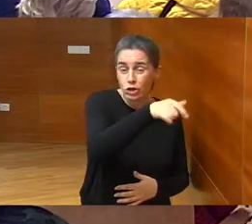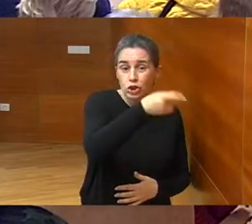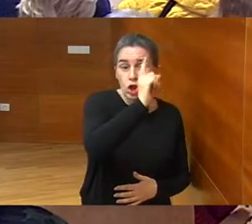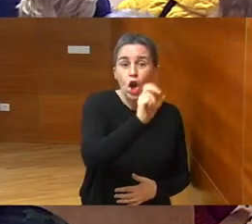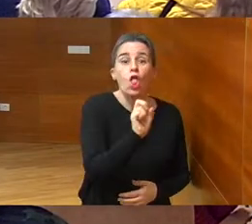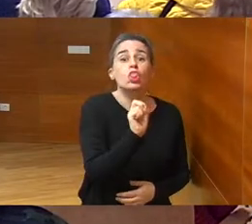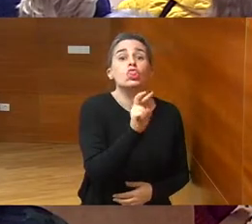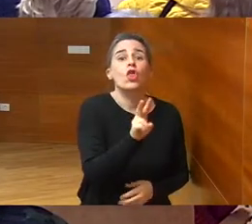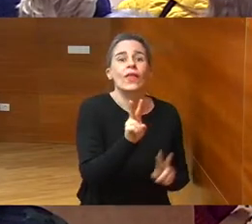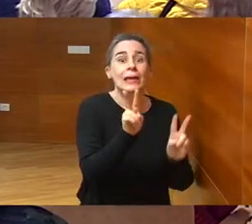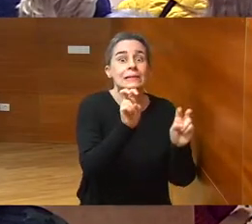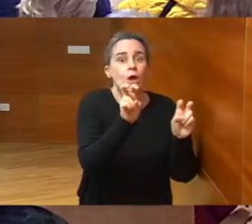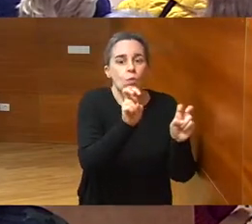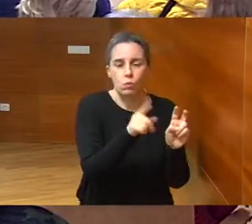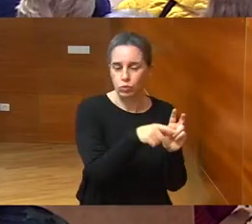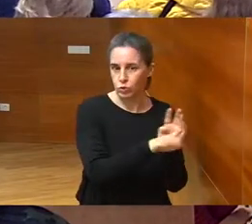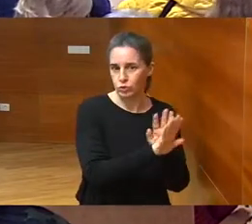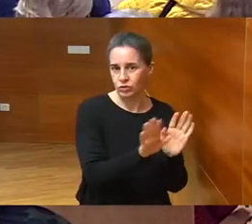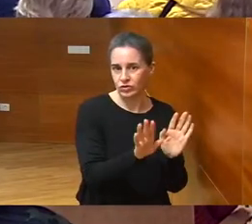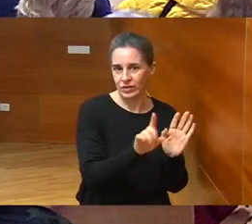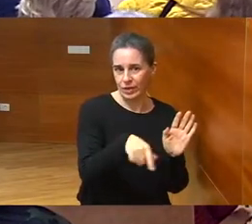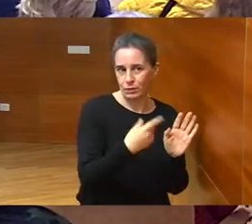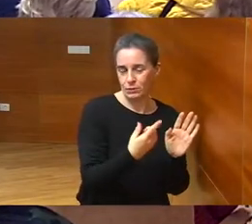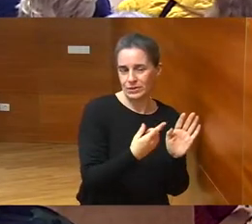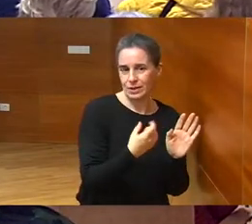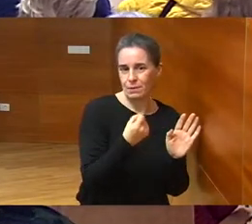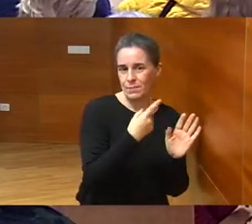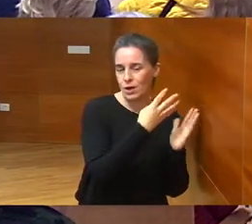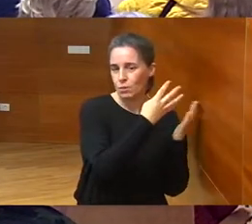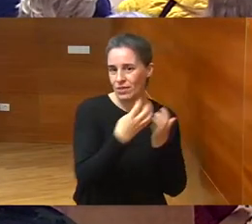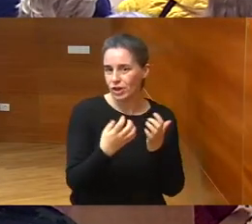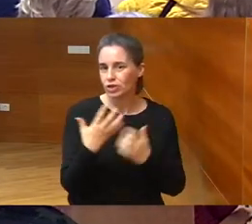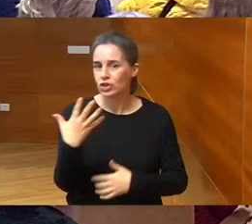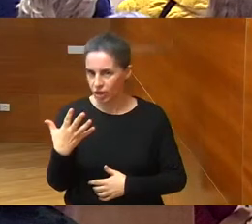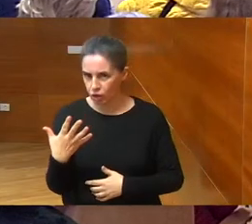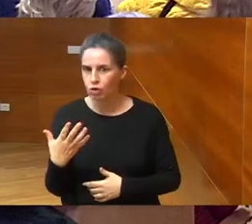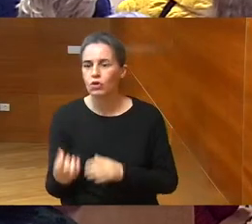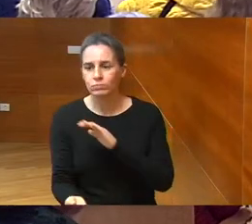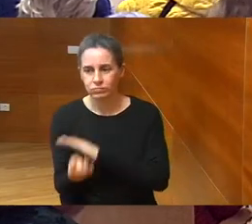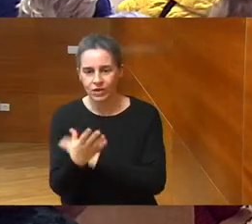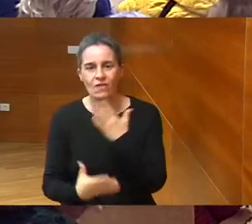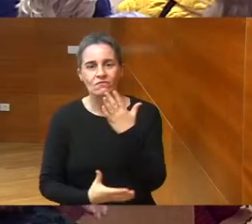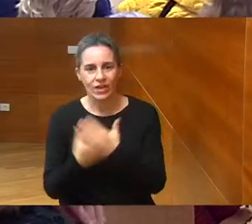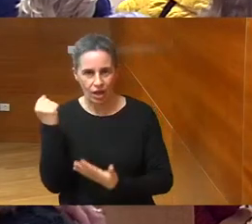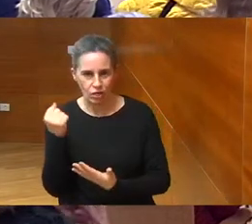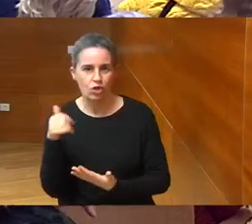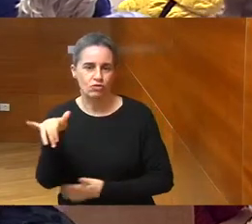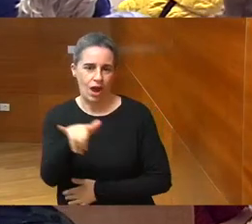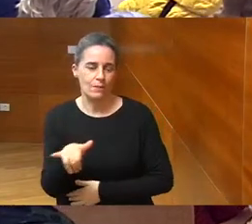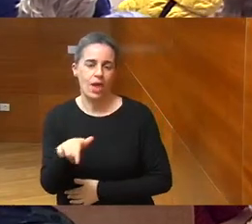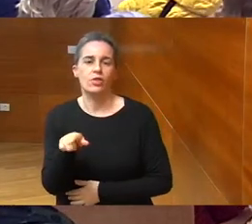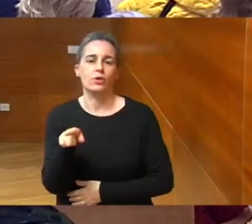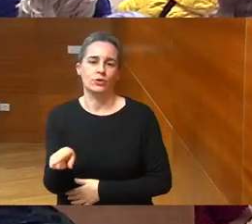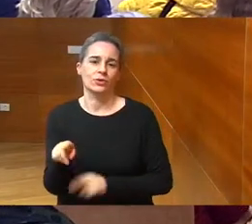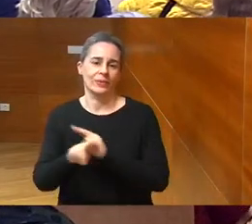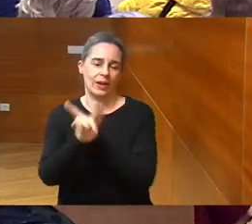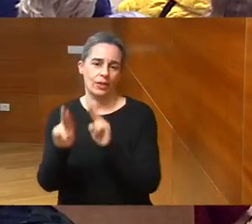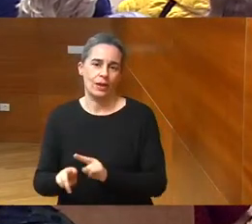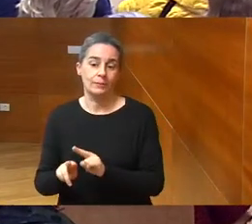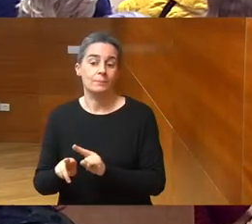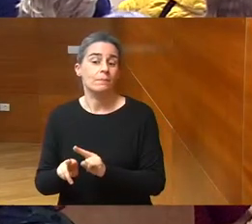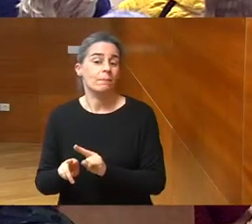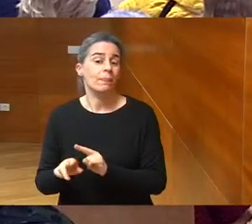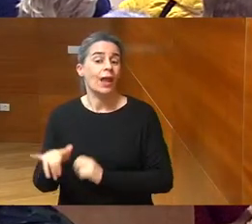porque bueno en toda Aviación se asociaban los primeros sanos pues al